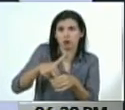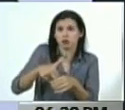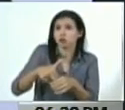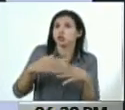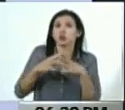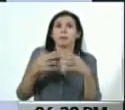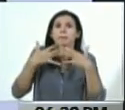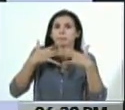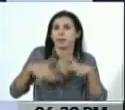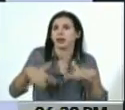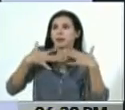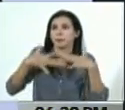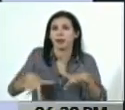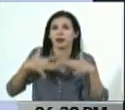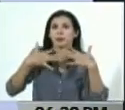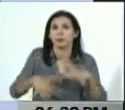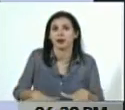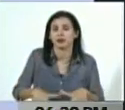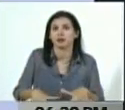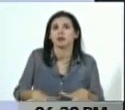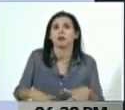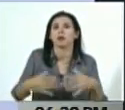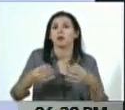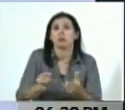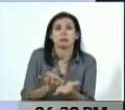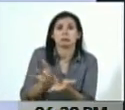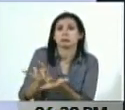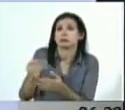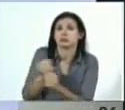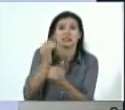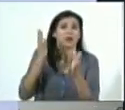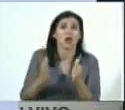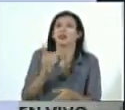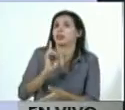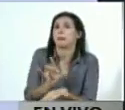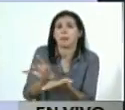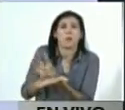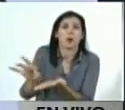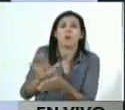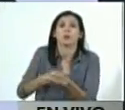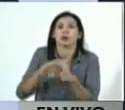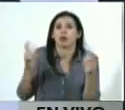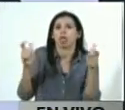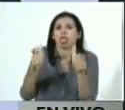pérdidas. Tuvieron que despedir a miles de trabajadores.